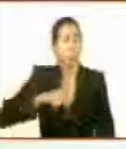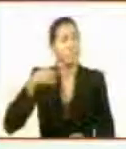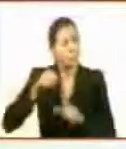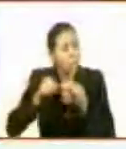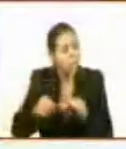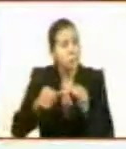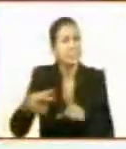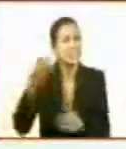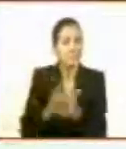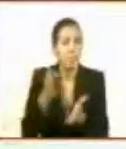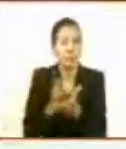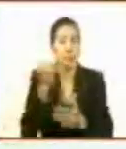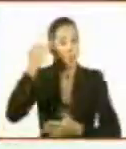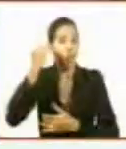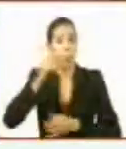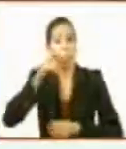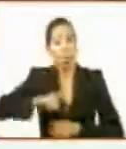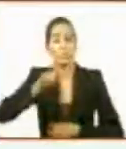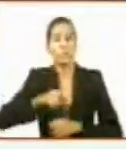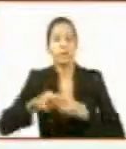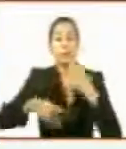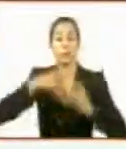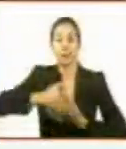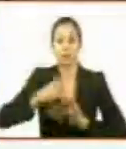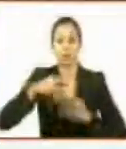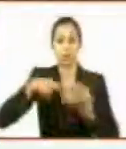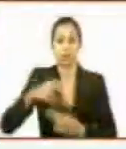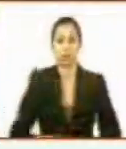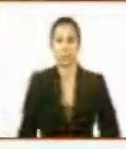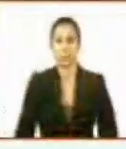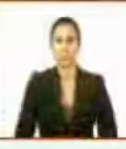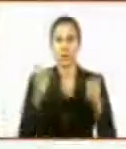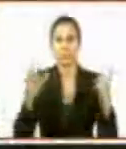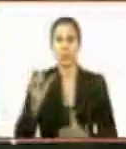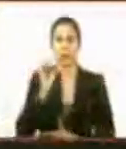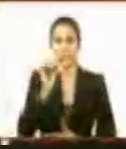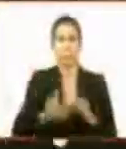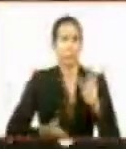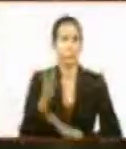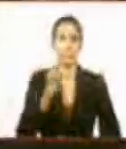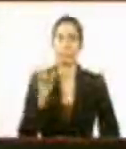la ideología de un pueblo y el proyecto revolucionario. Bueno, creo que es hora de descansar un poco. Bueno.